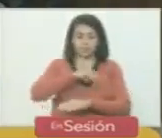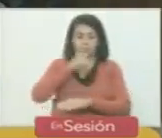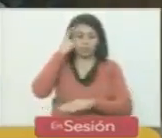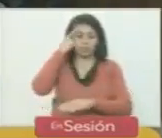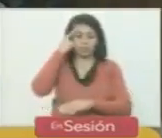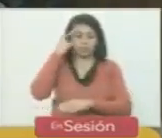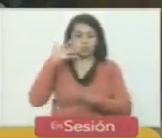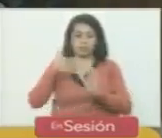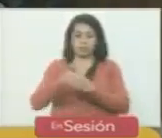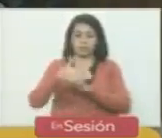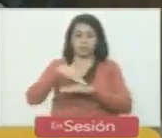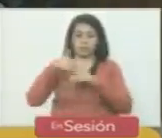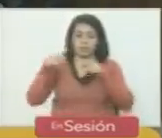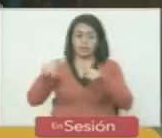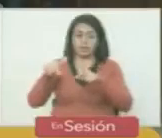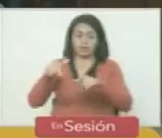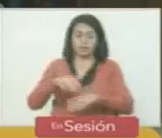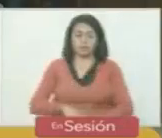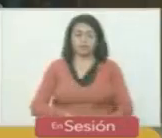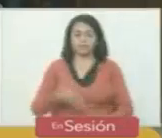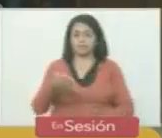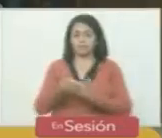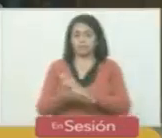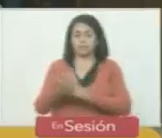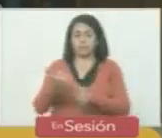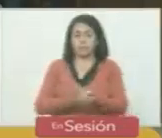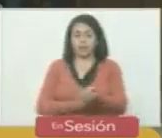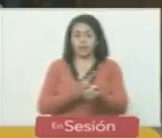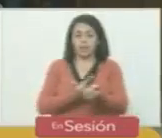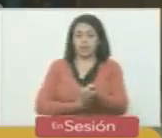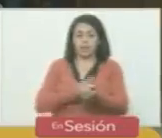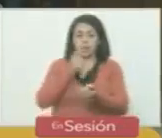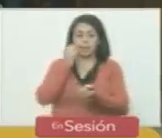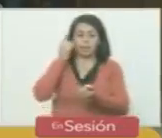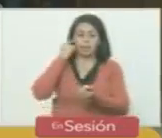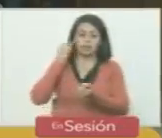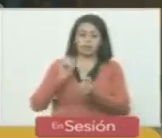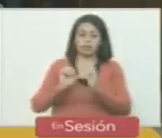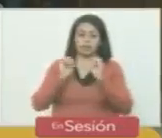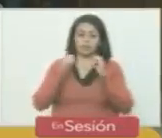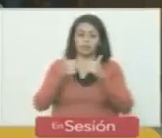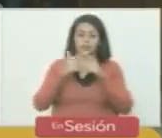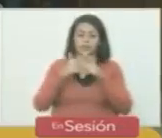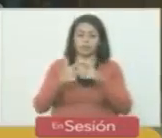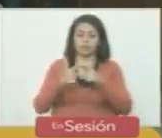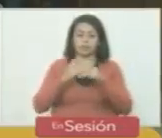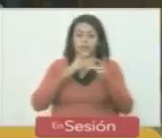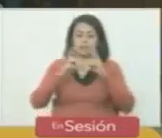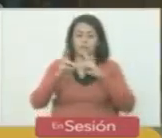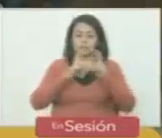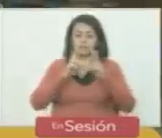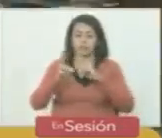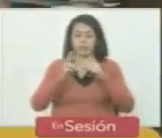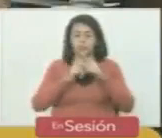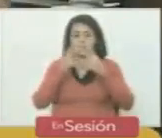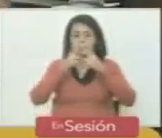sabemos lo que eso significa. Es decir, hermanas y hermanos, se inicia una diplomacia de